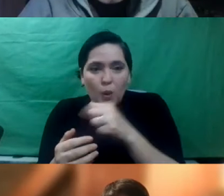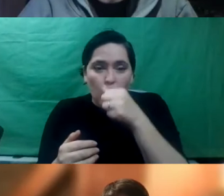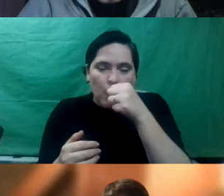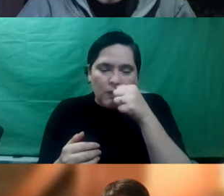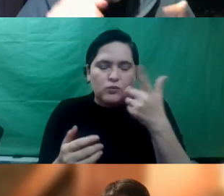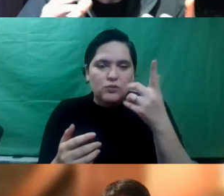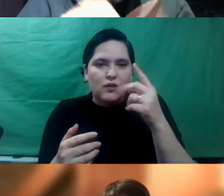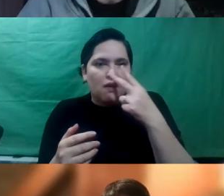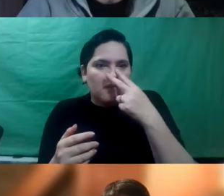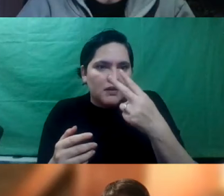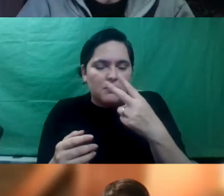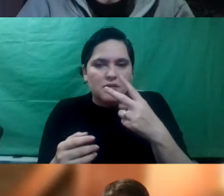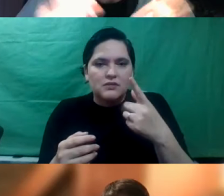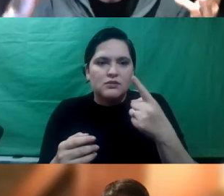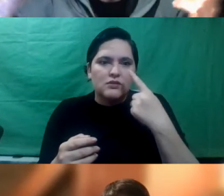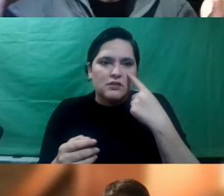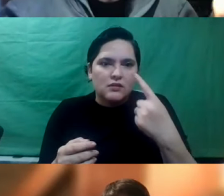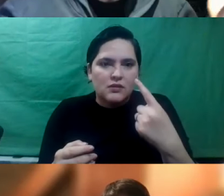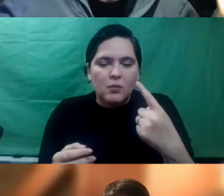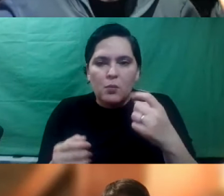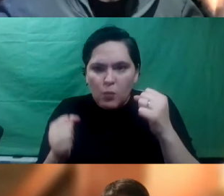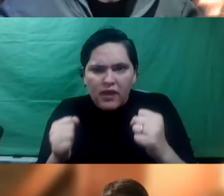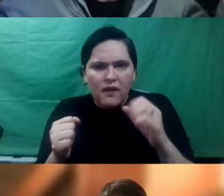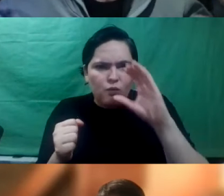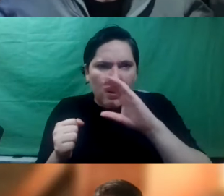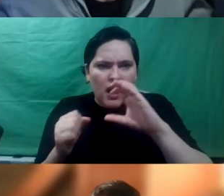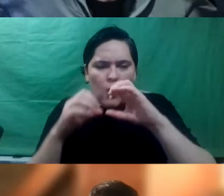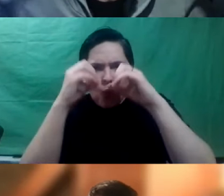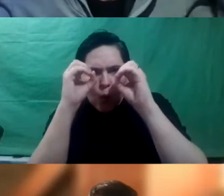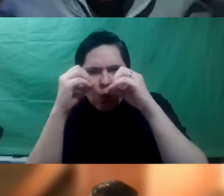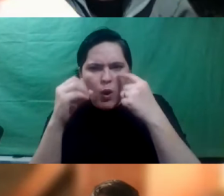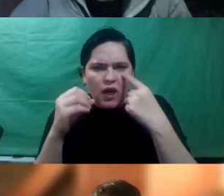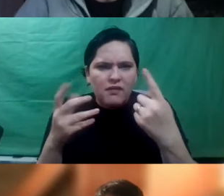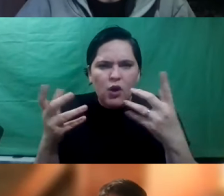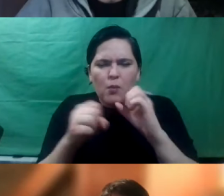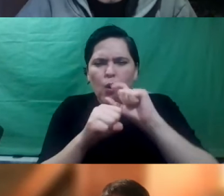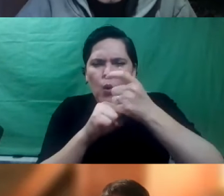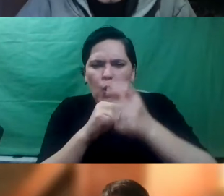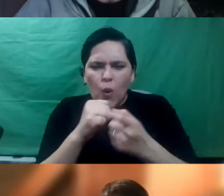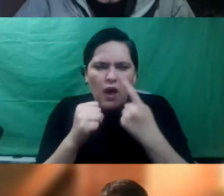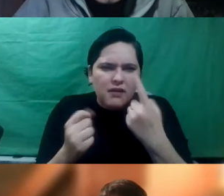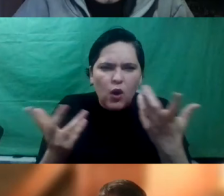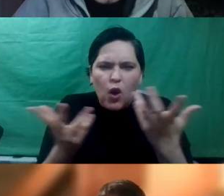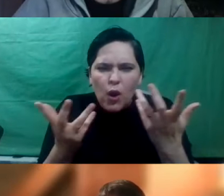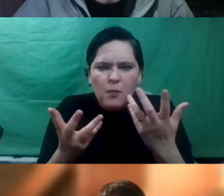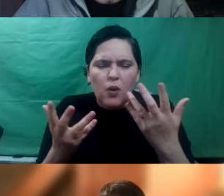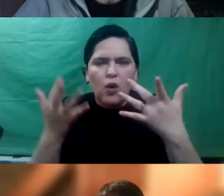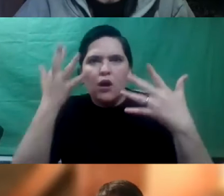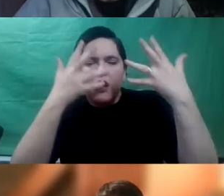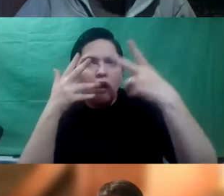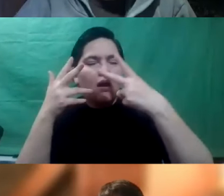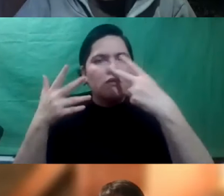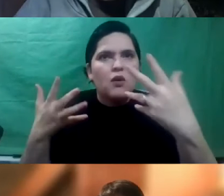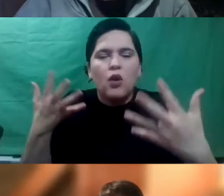figuras, digamos, Alex Gray, la portada de Tool, y tú puedes buscar en Google Images, digamos, psychedelic, y va a haber un montón de cosas que reproducen bastante la